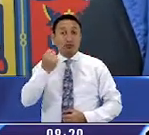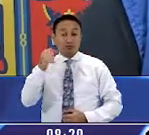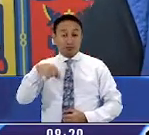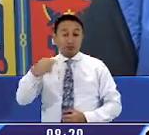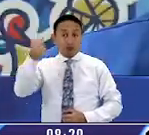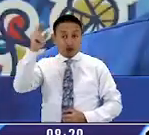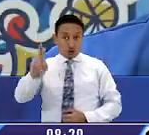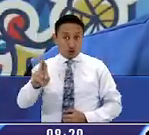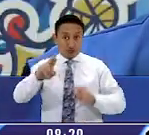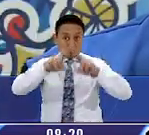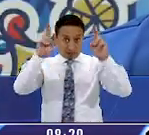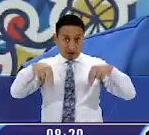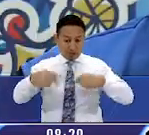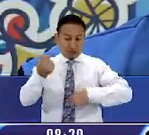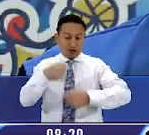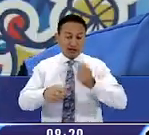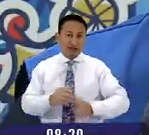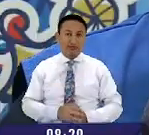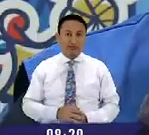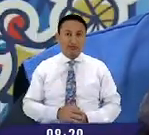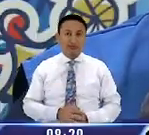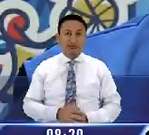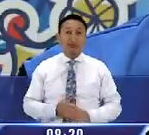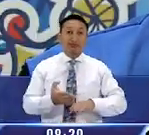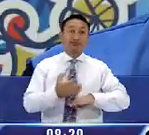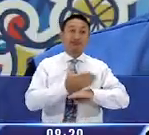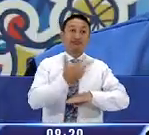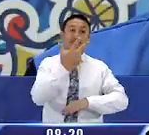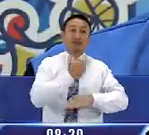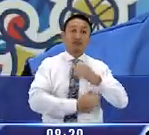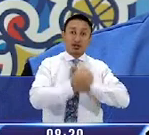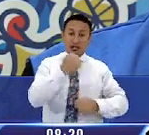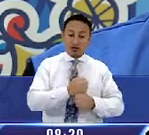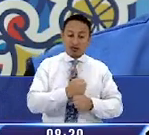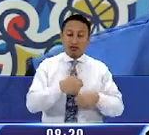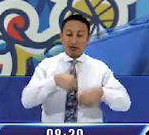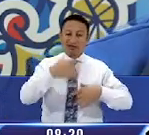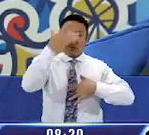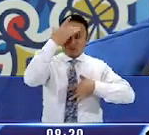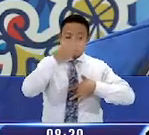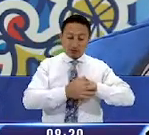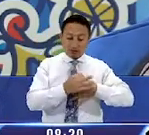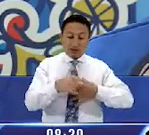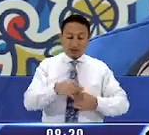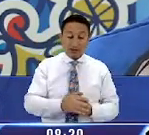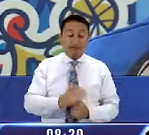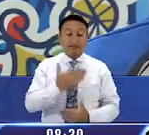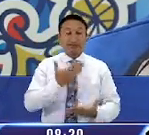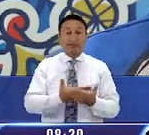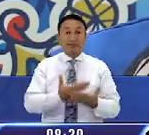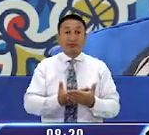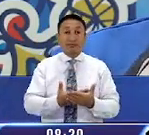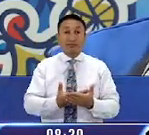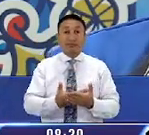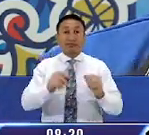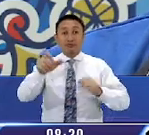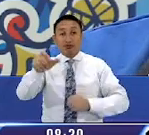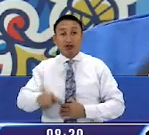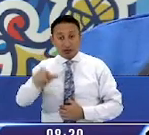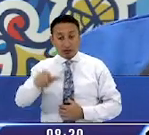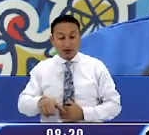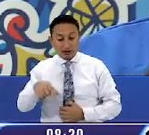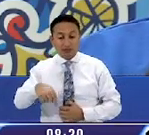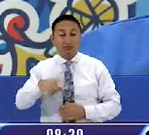sur de Quito. Este es un emprendimiento que nació hace 3 años, a partir de la pandemia. Yo agradezco mucho, pues, al señor usuario, al